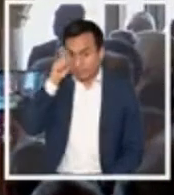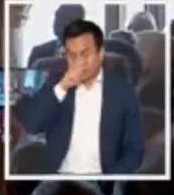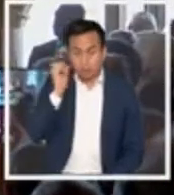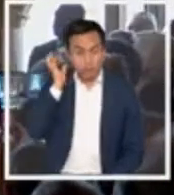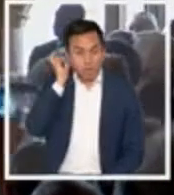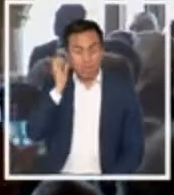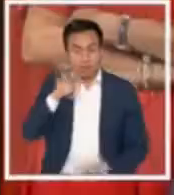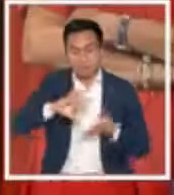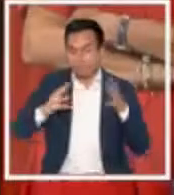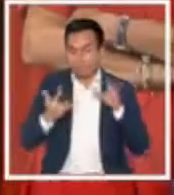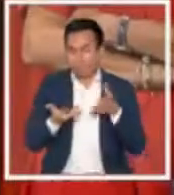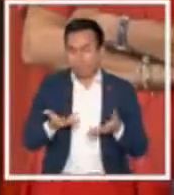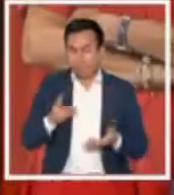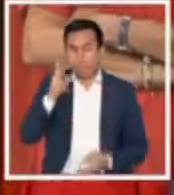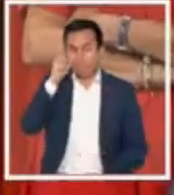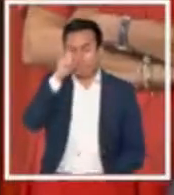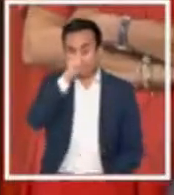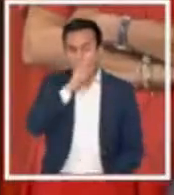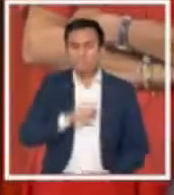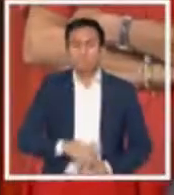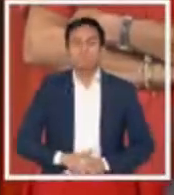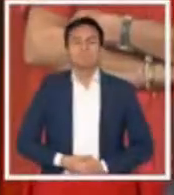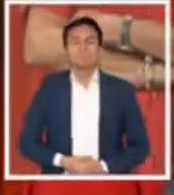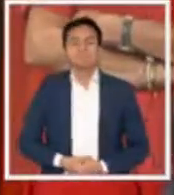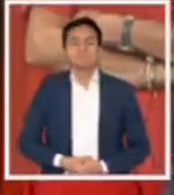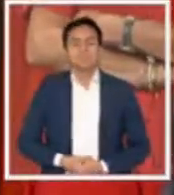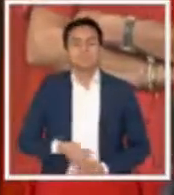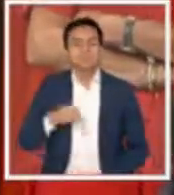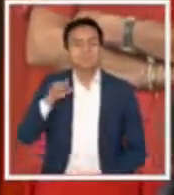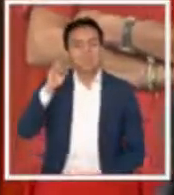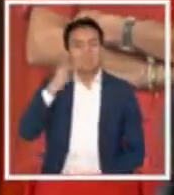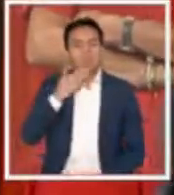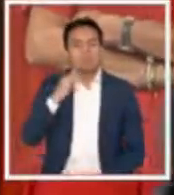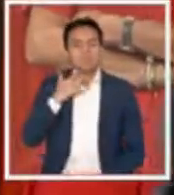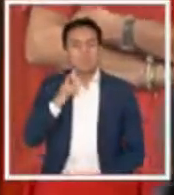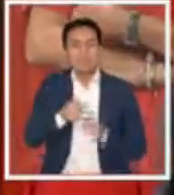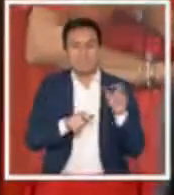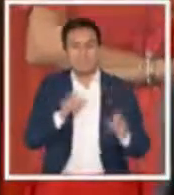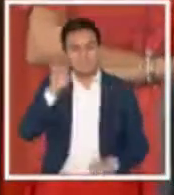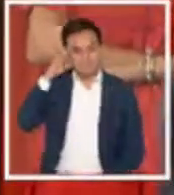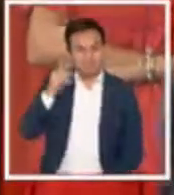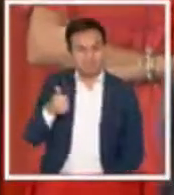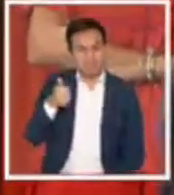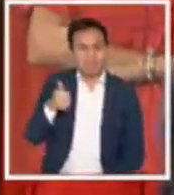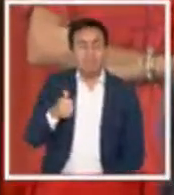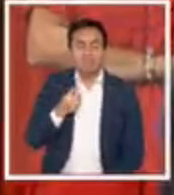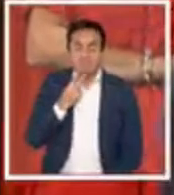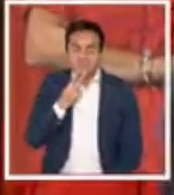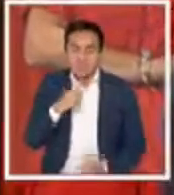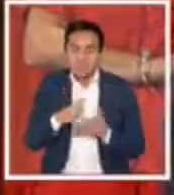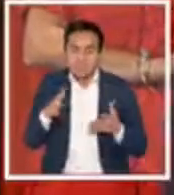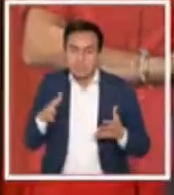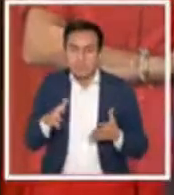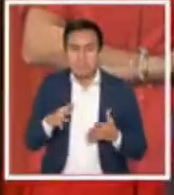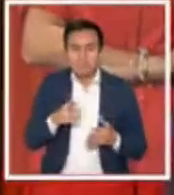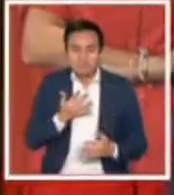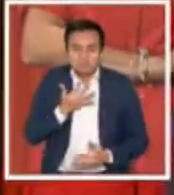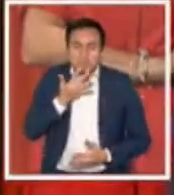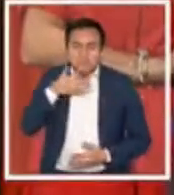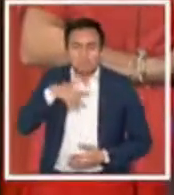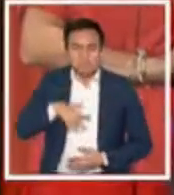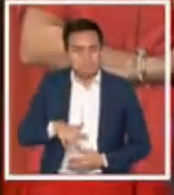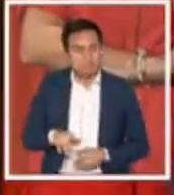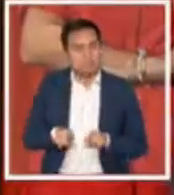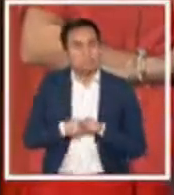mujer en este mundo. Tú lo sabes mejor que nadie. Viví intensamente cada respiro y